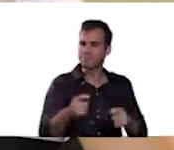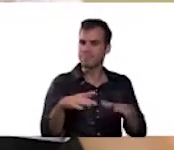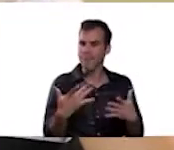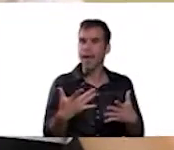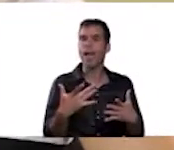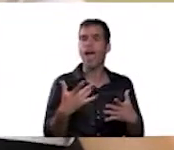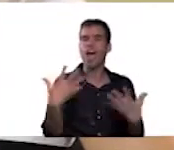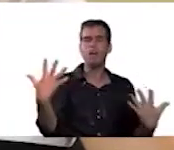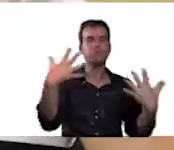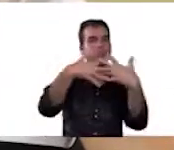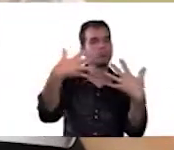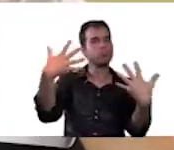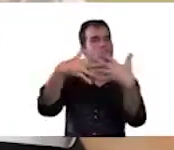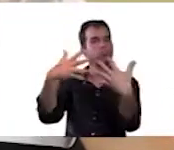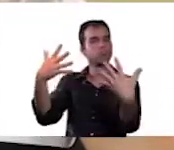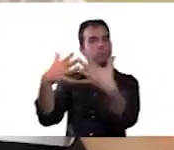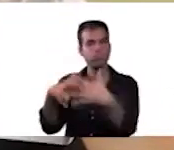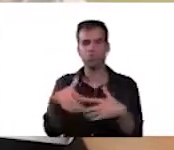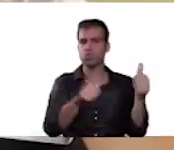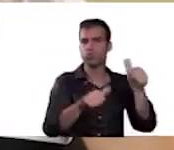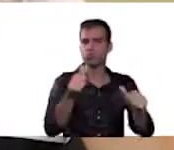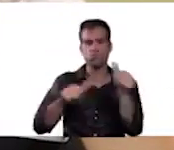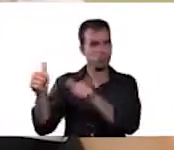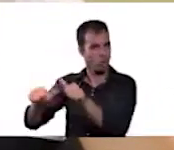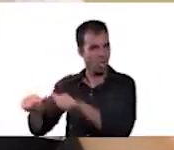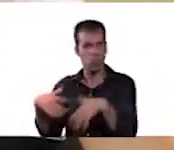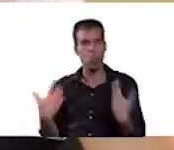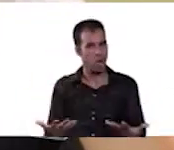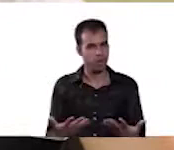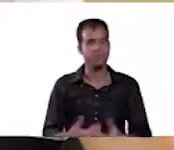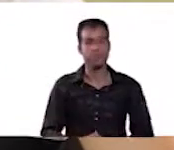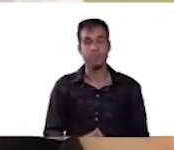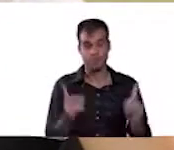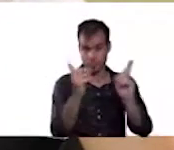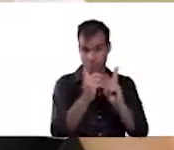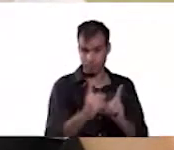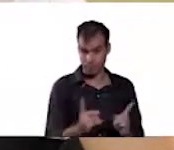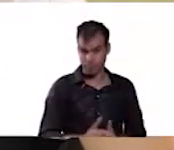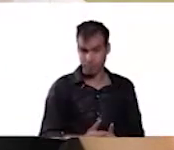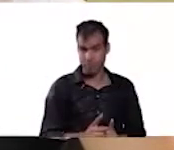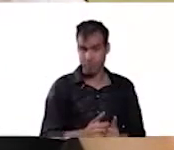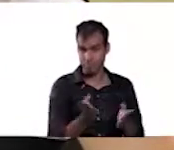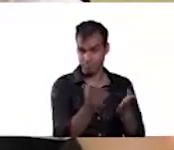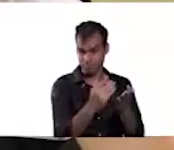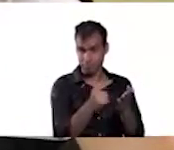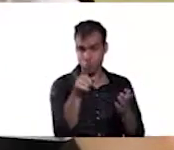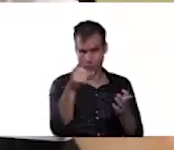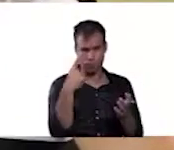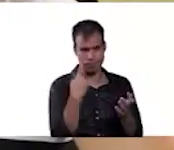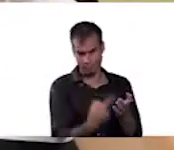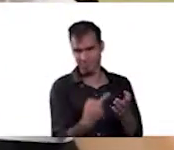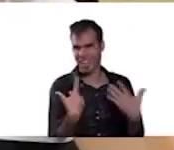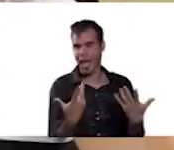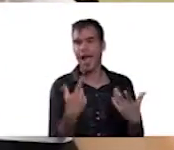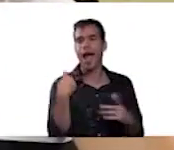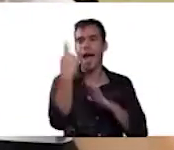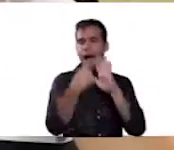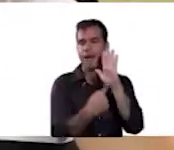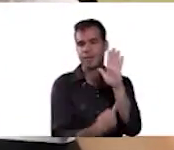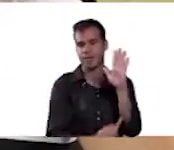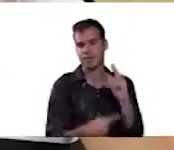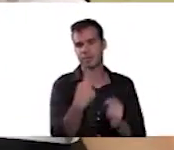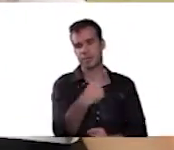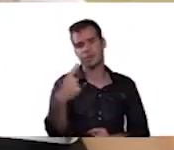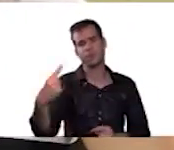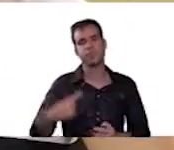de enlace presenta la sustancia y mediante el resumen en la bibliografía sabrá reconocer las características